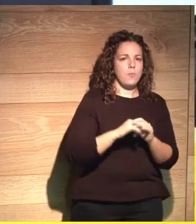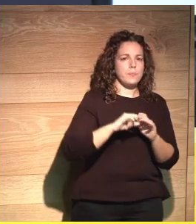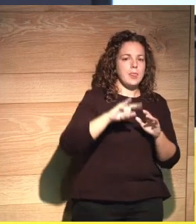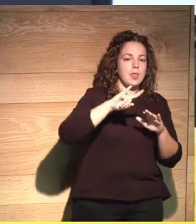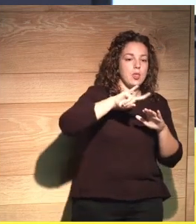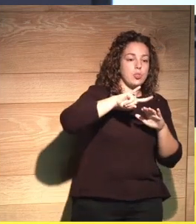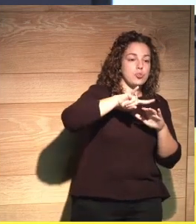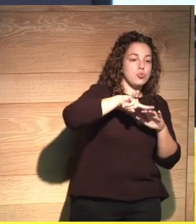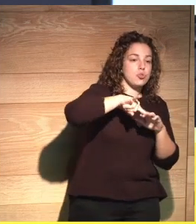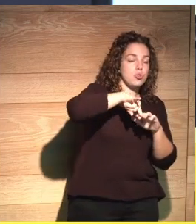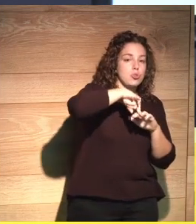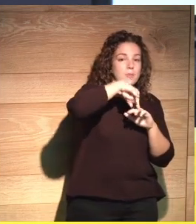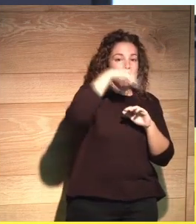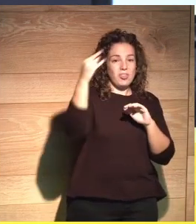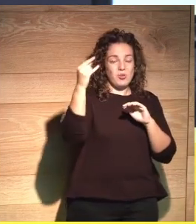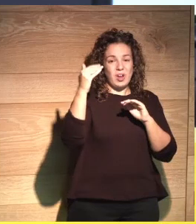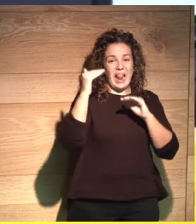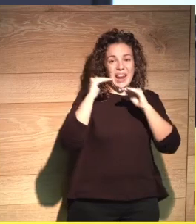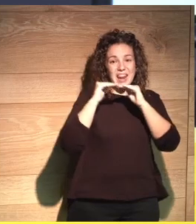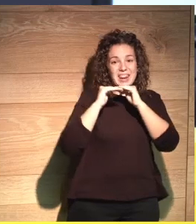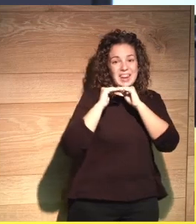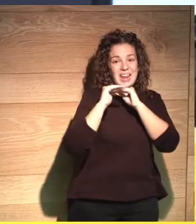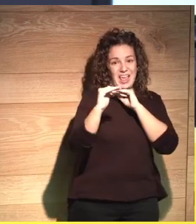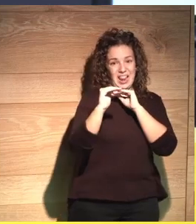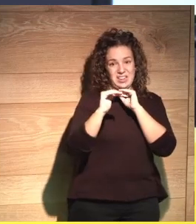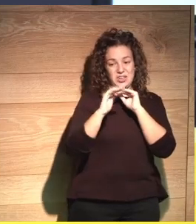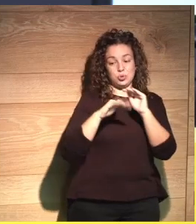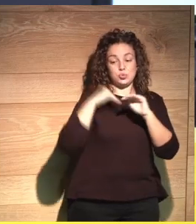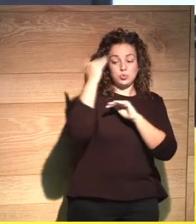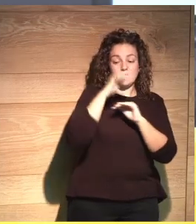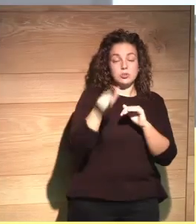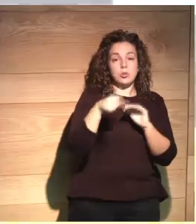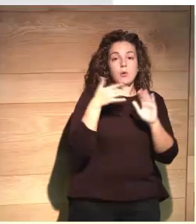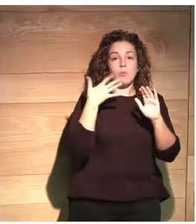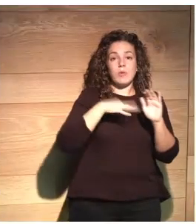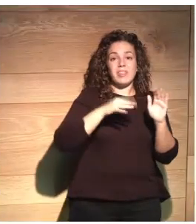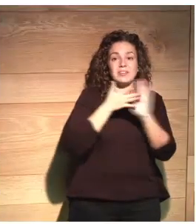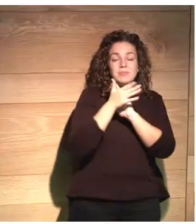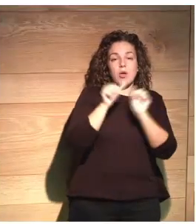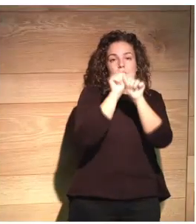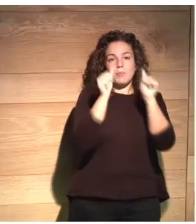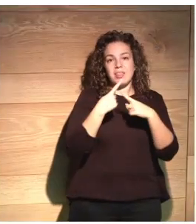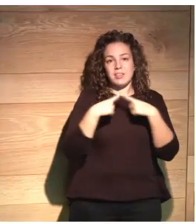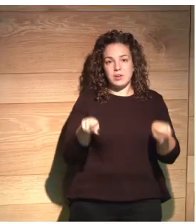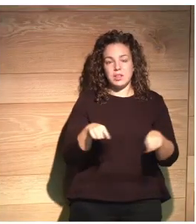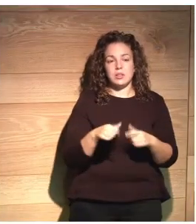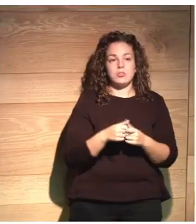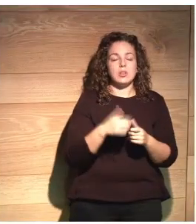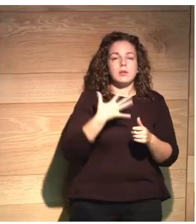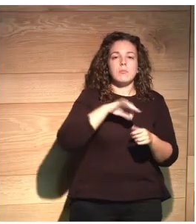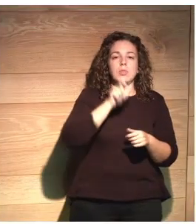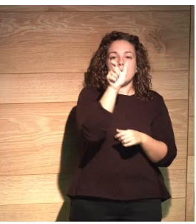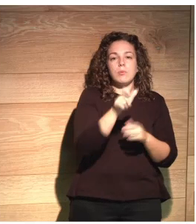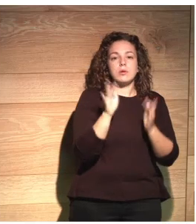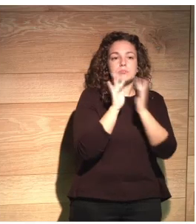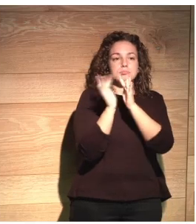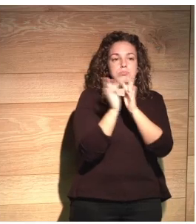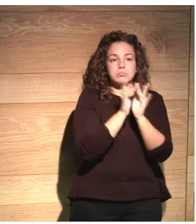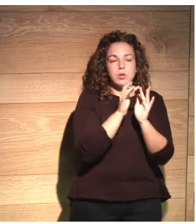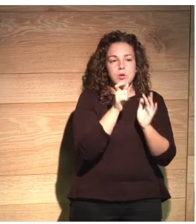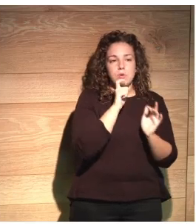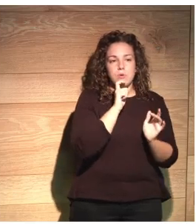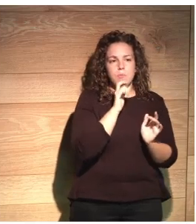a lineal entonces no se puede explicar de diferentes maneras aquí podemos ver como las interacciones de los humanos funciona en diferentes